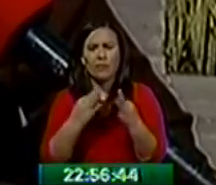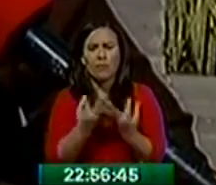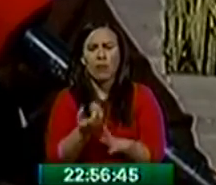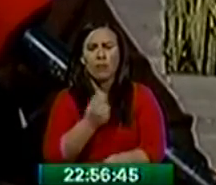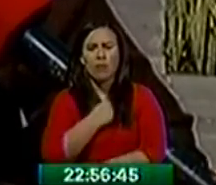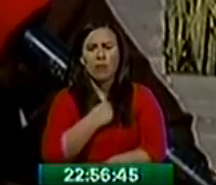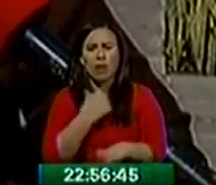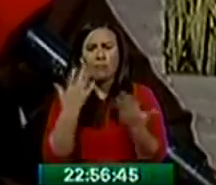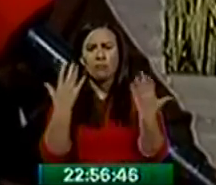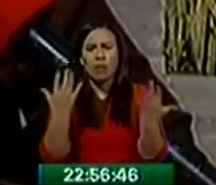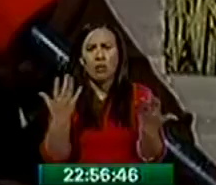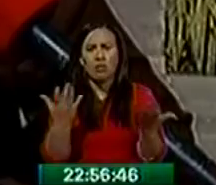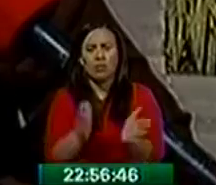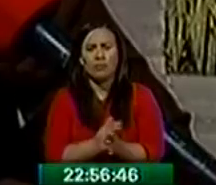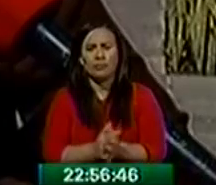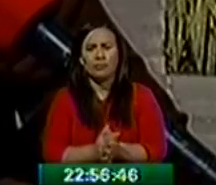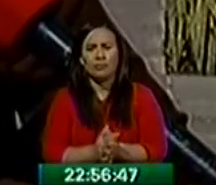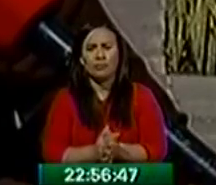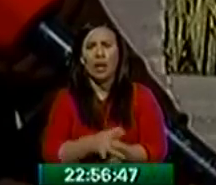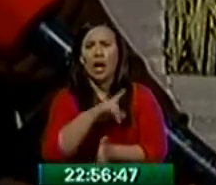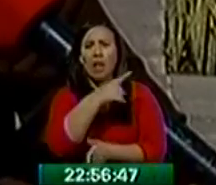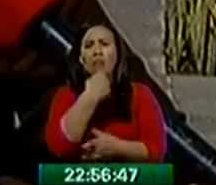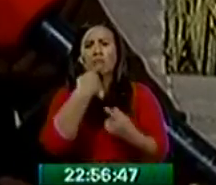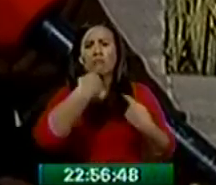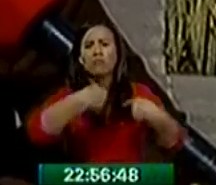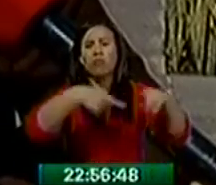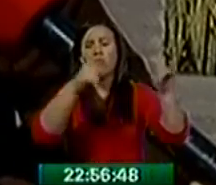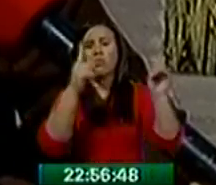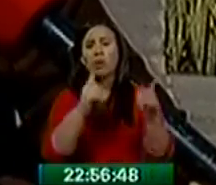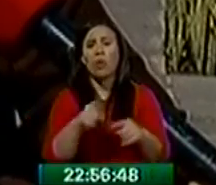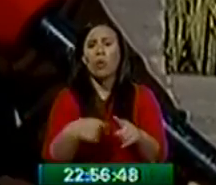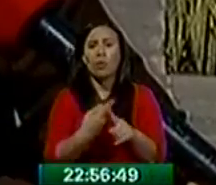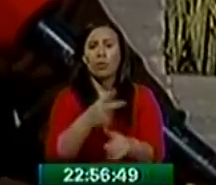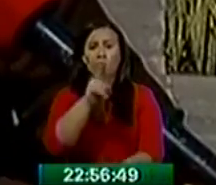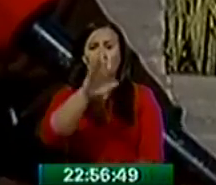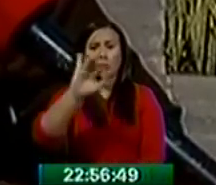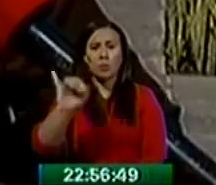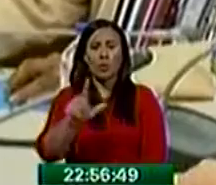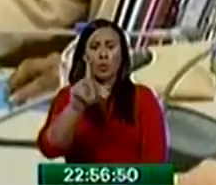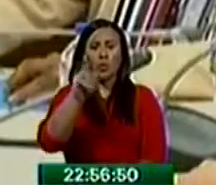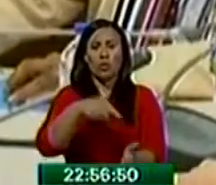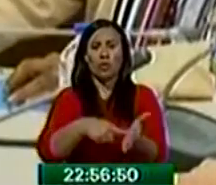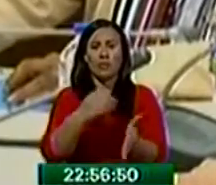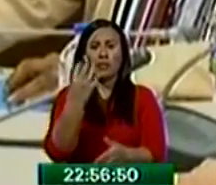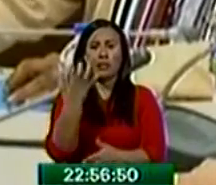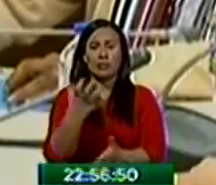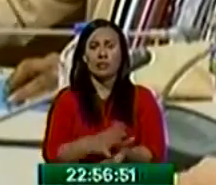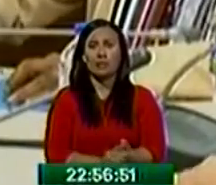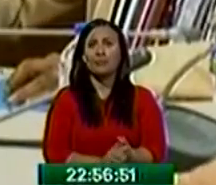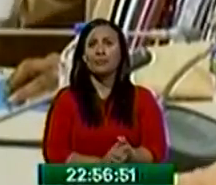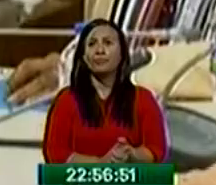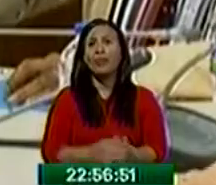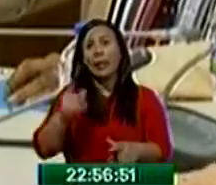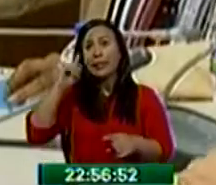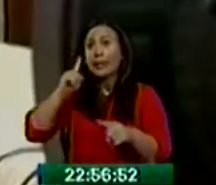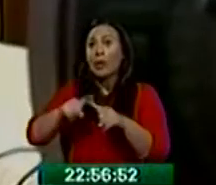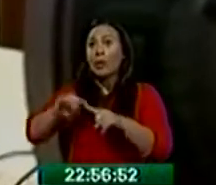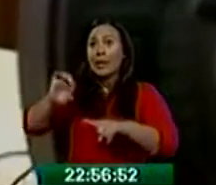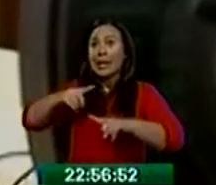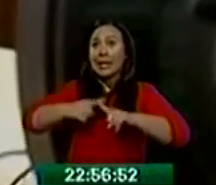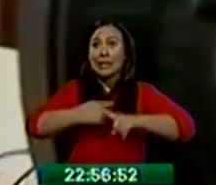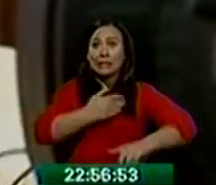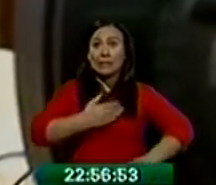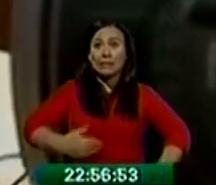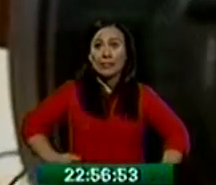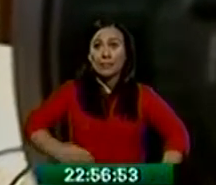manos, aunque él mismo públicamente lo informó el 25 de junio del 2015. Si bien están de acuerdo en que el expresidente Correa